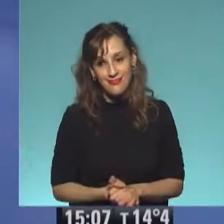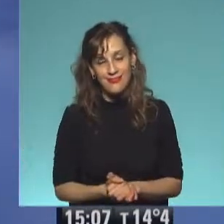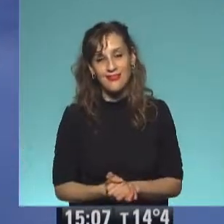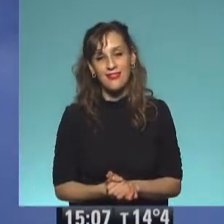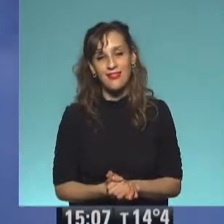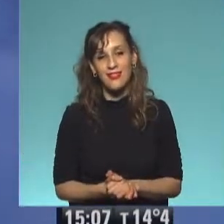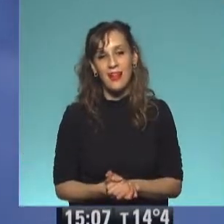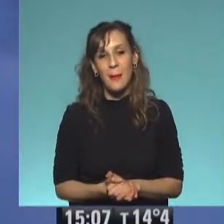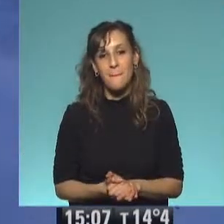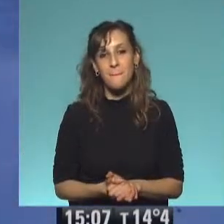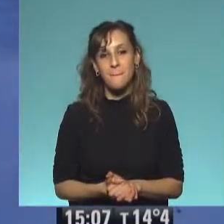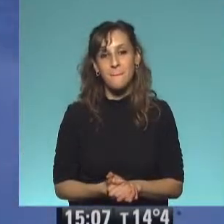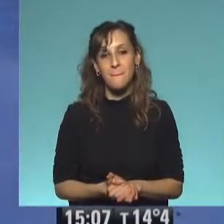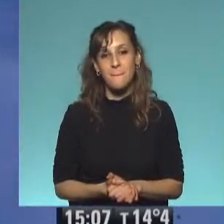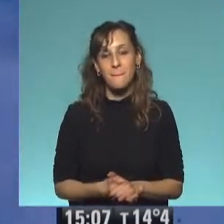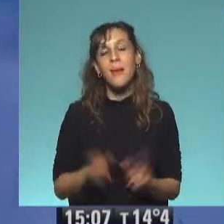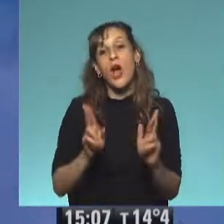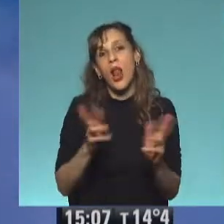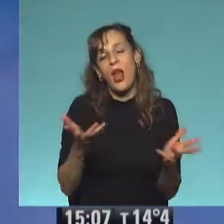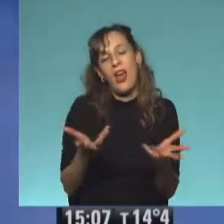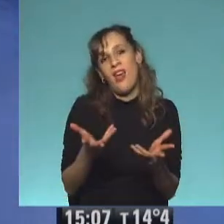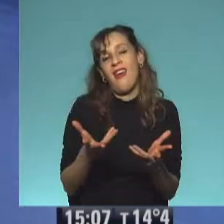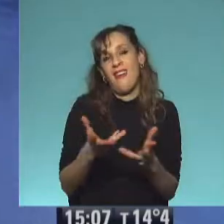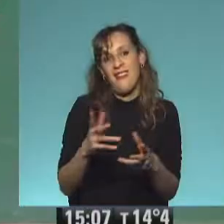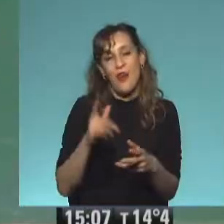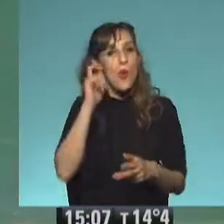espero que son nuevos